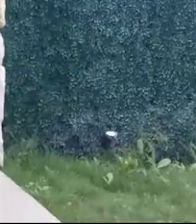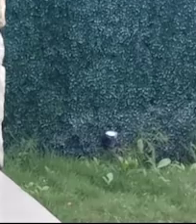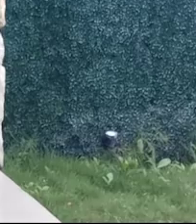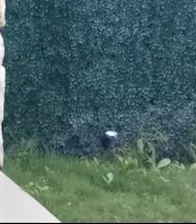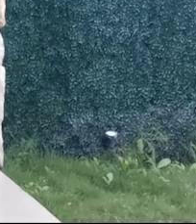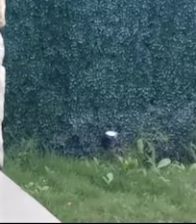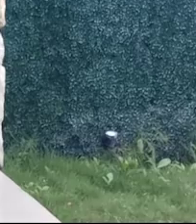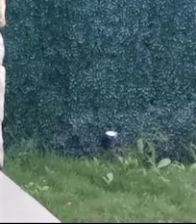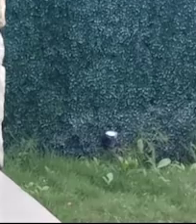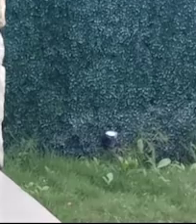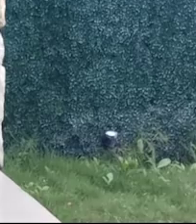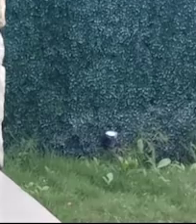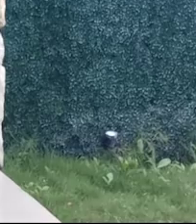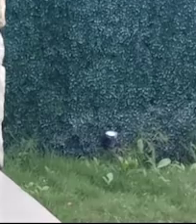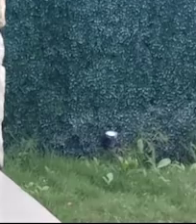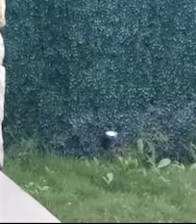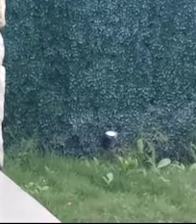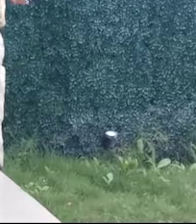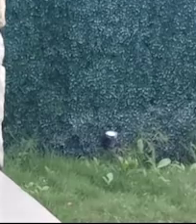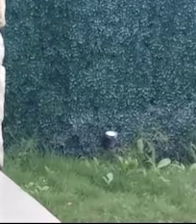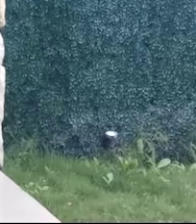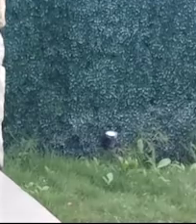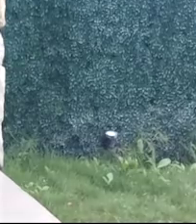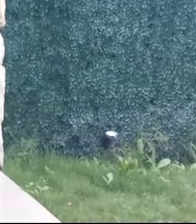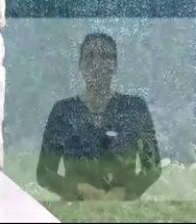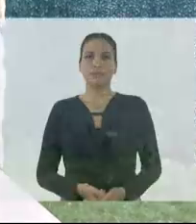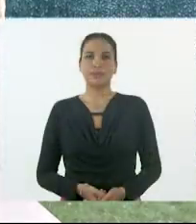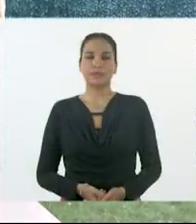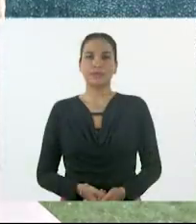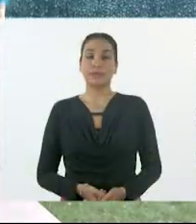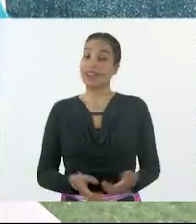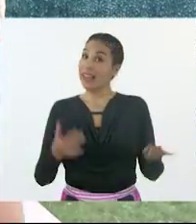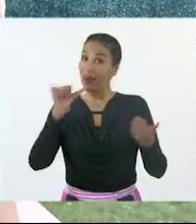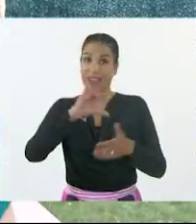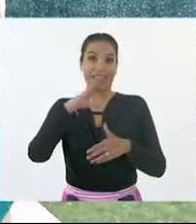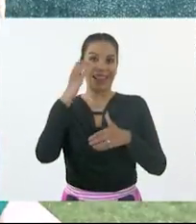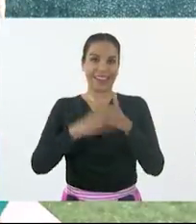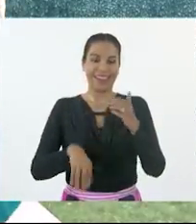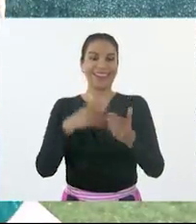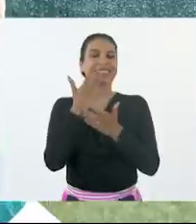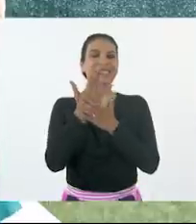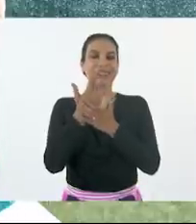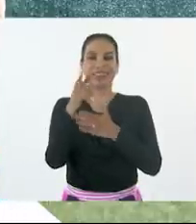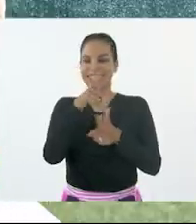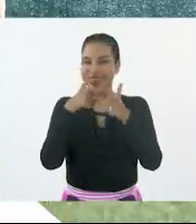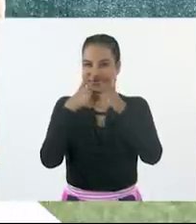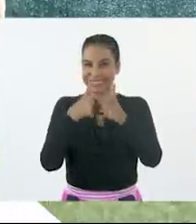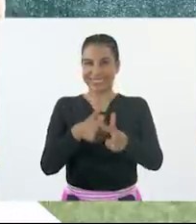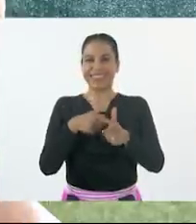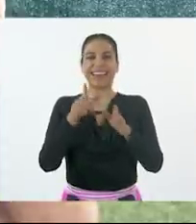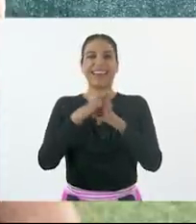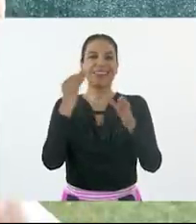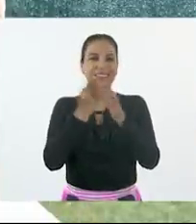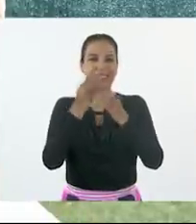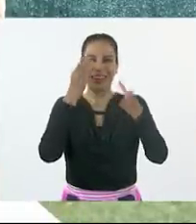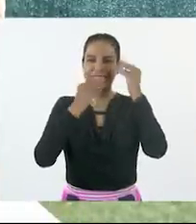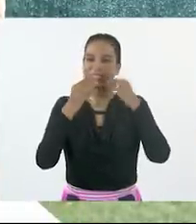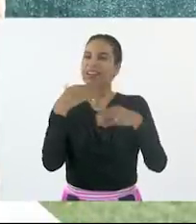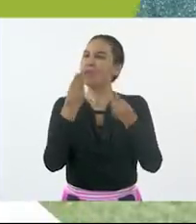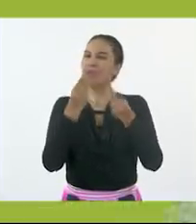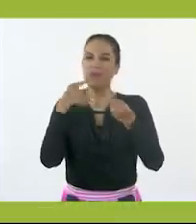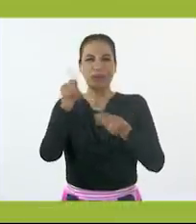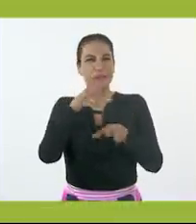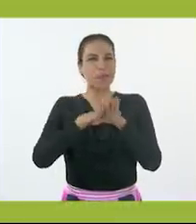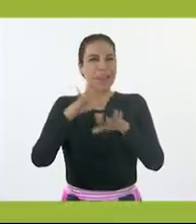Eso. Muy bien. Pues el día de hoy hemos terminado. Espero sigan con sus clases. Échenle